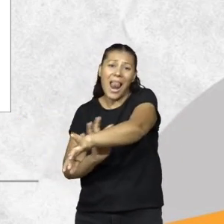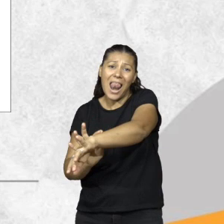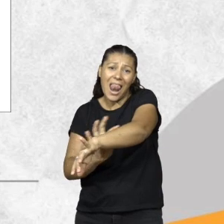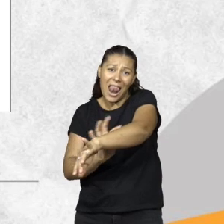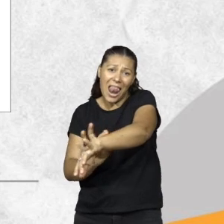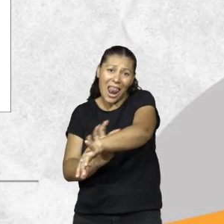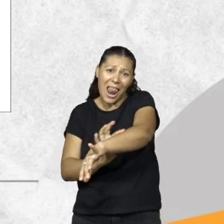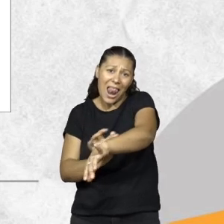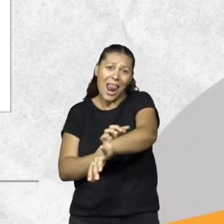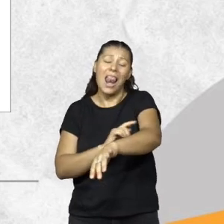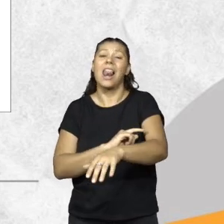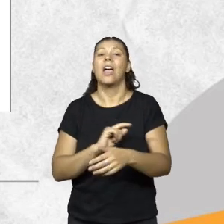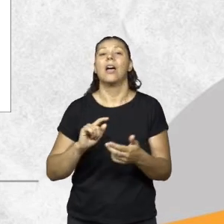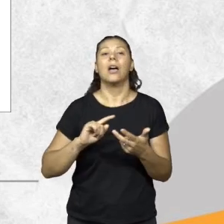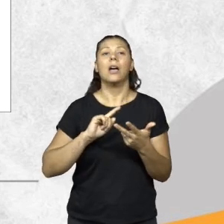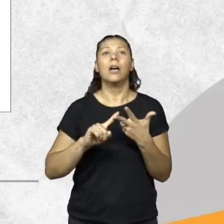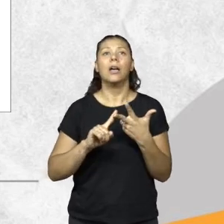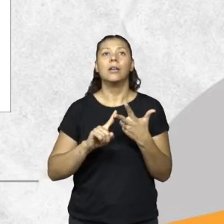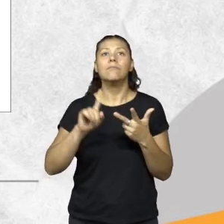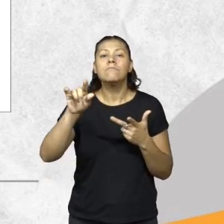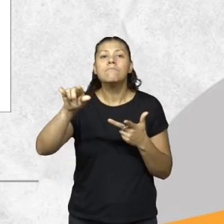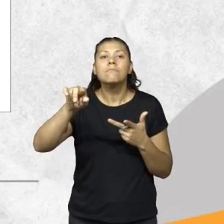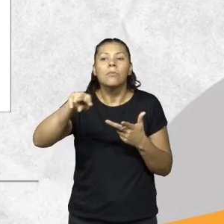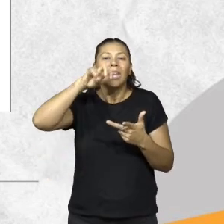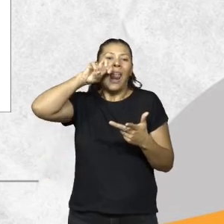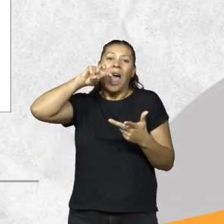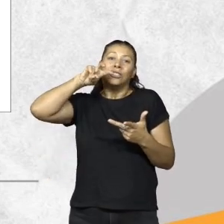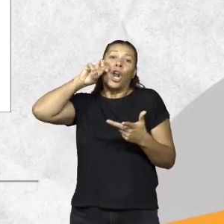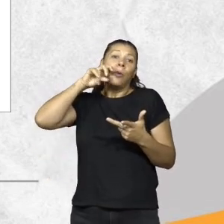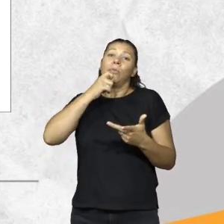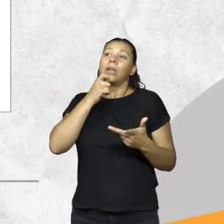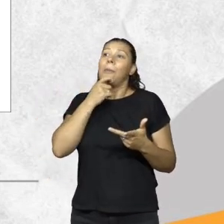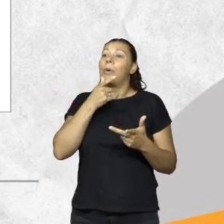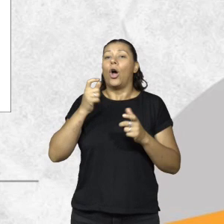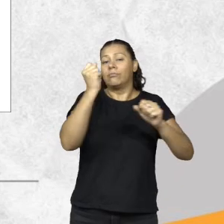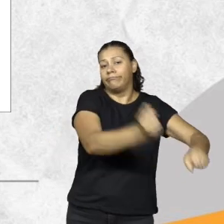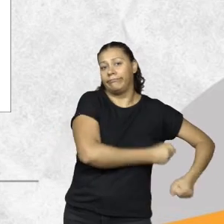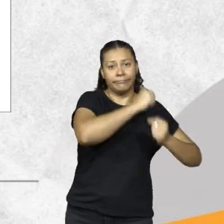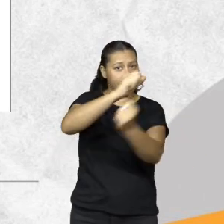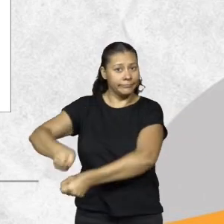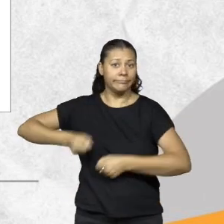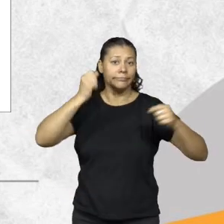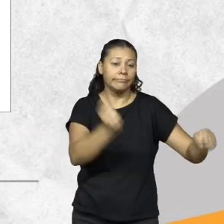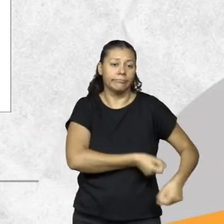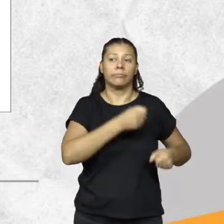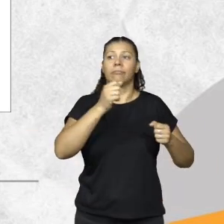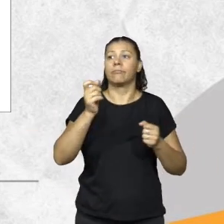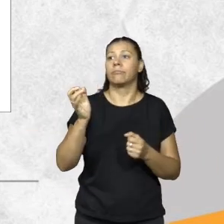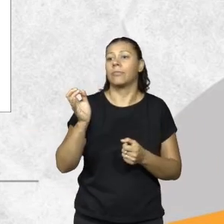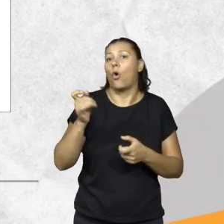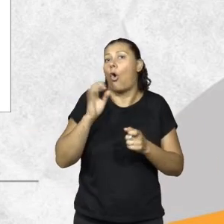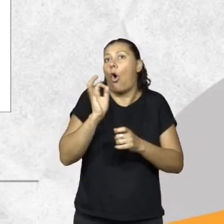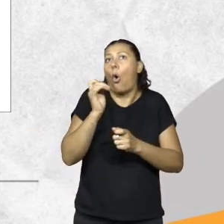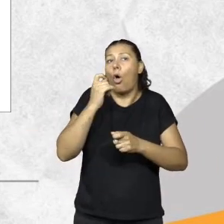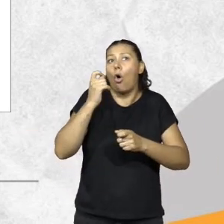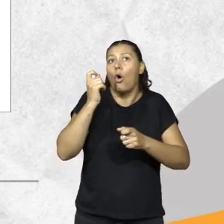piel. Inhalación, cuando por ejemplo generamos con un remo o con una hélice en un deporte que